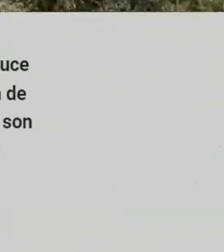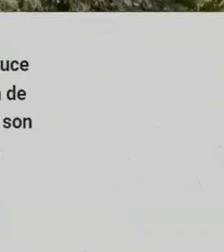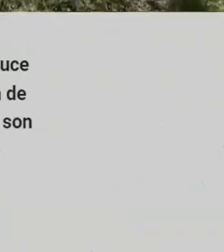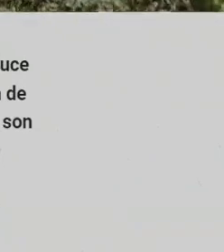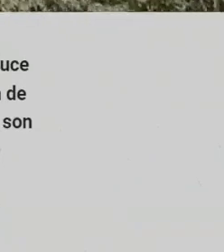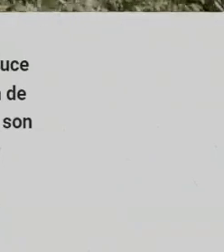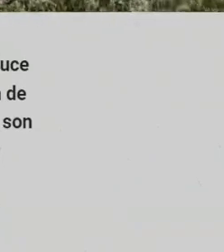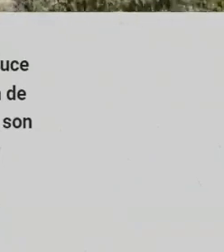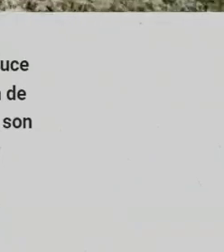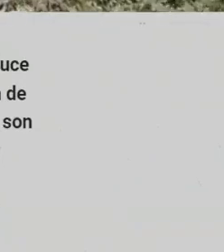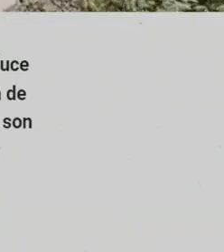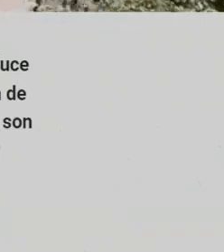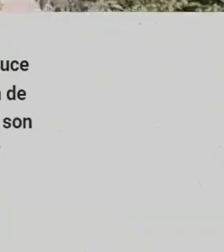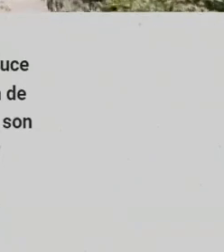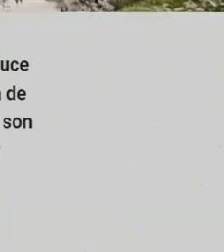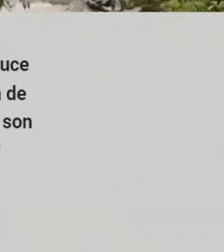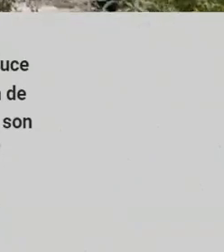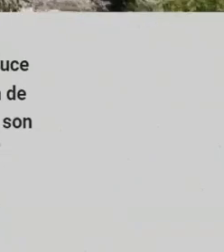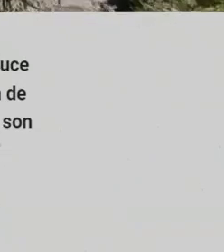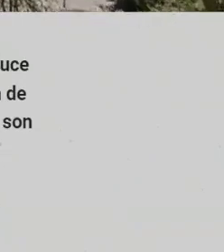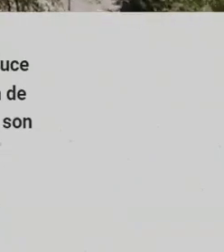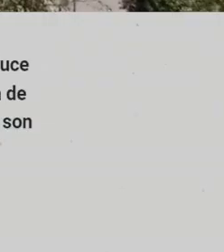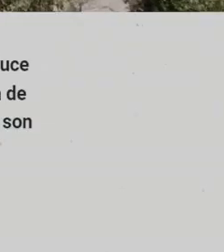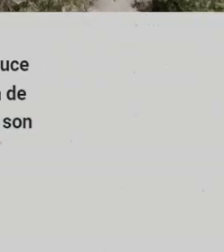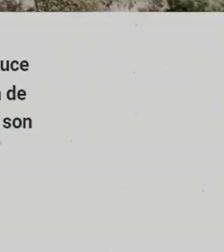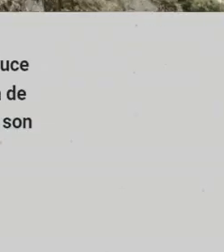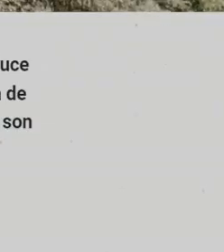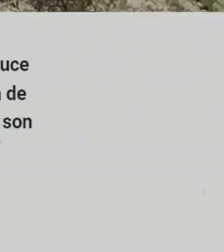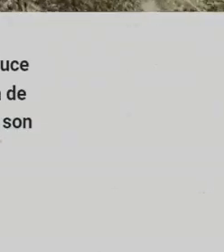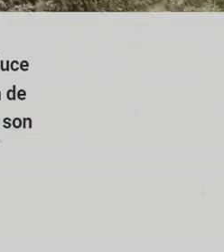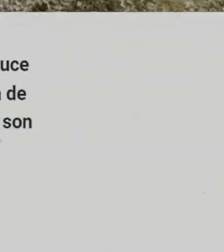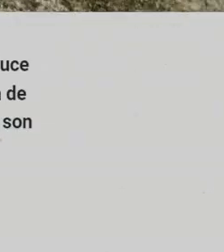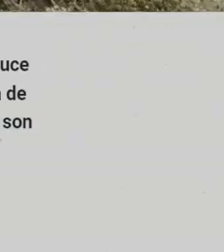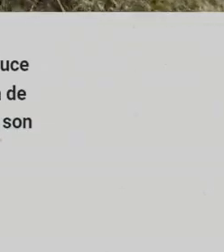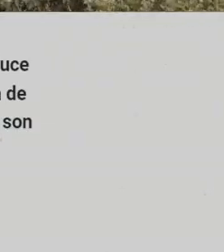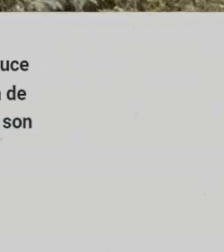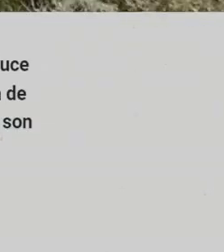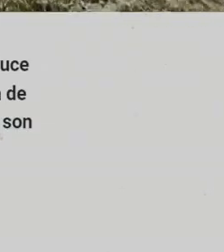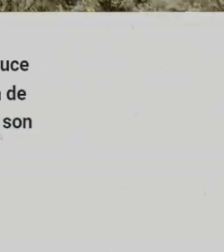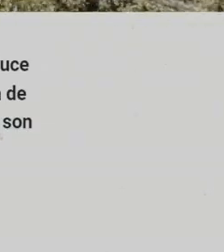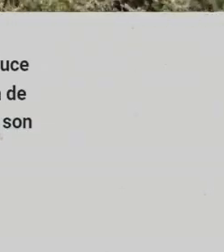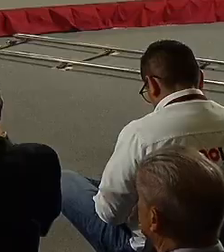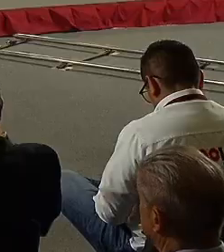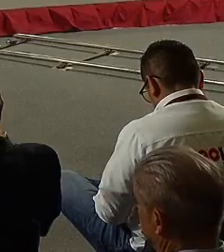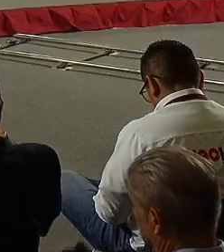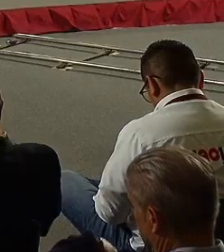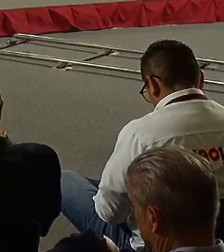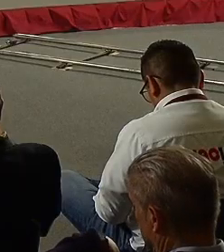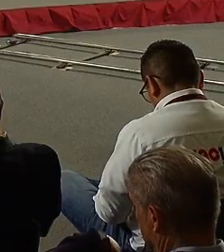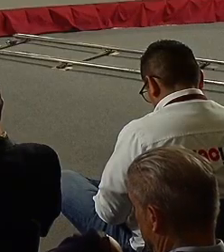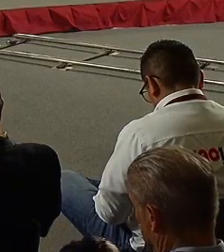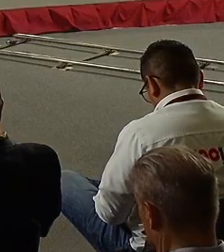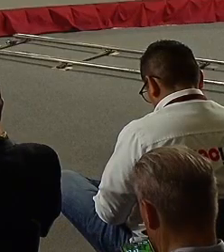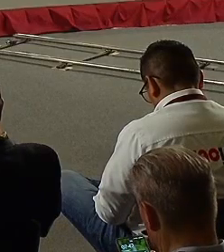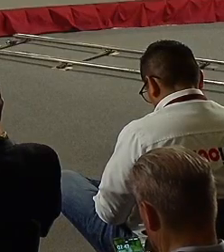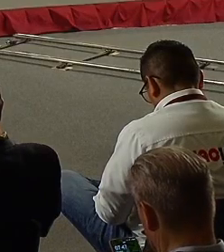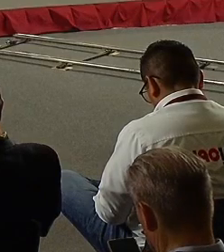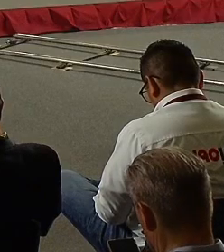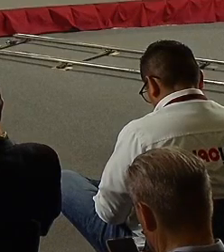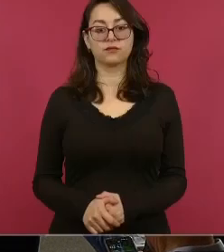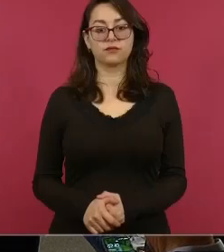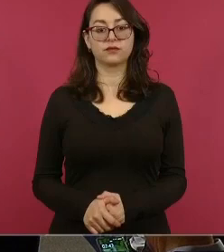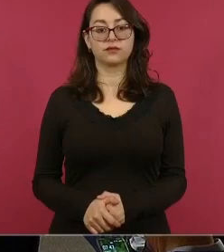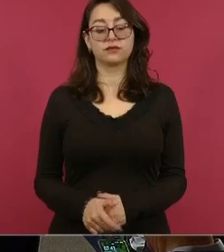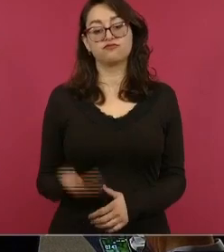salud, pero esto es falso. En materia de emisiones a la atmósfera, la central de Petacalco cumple con la norma de